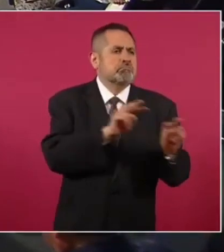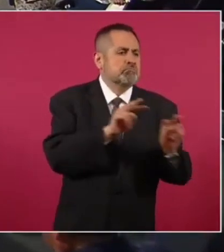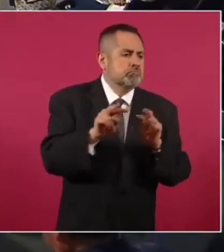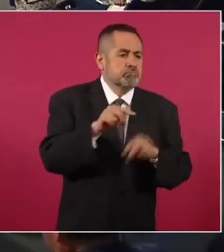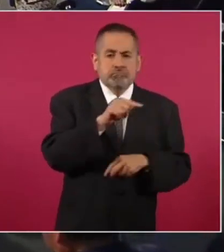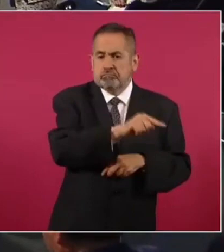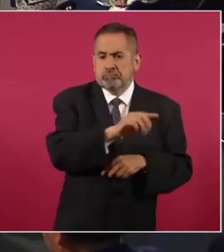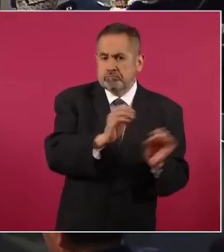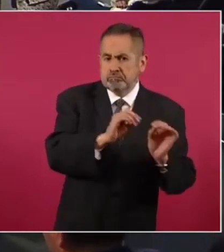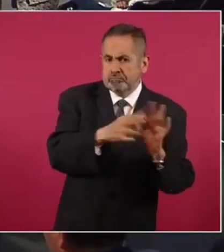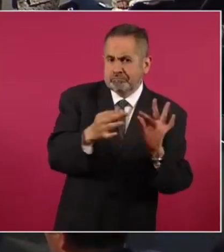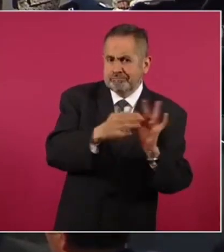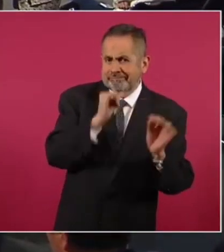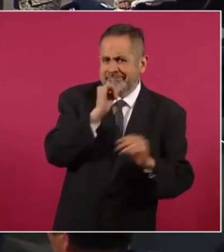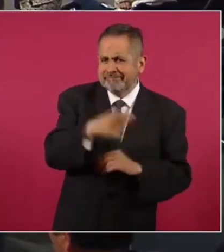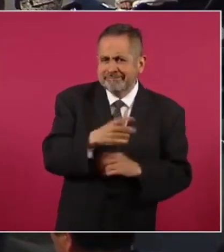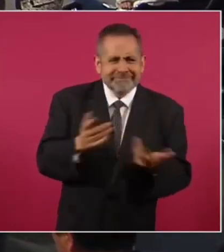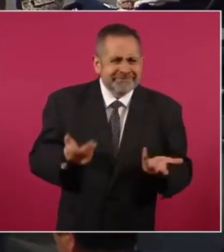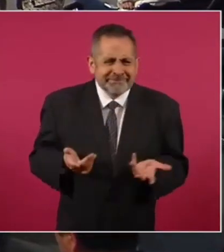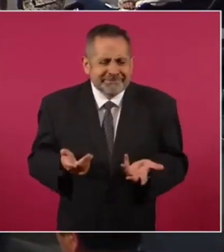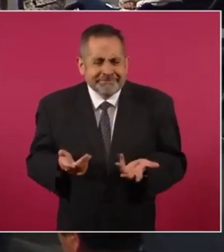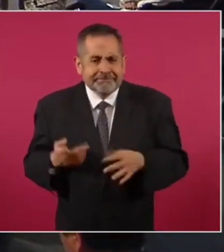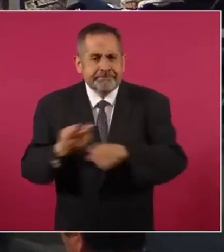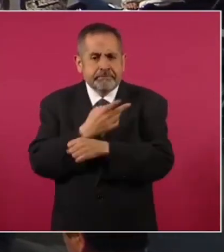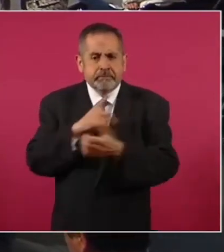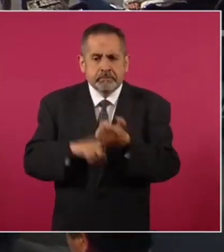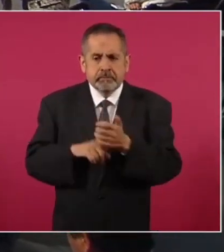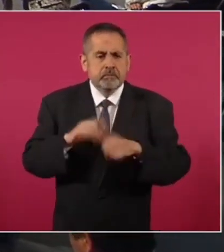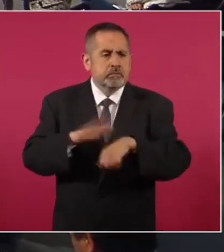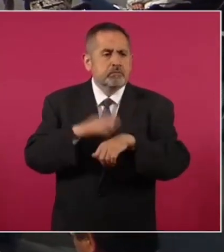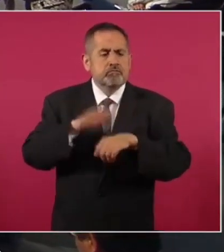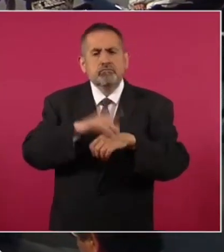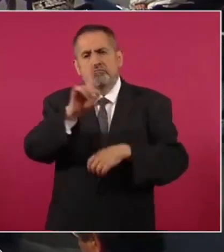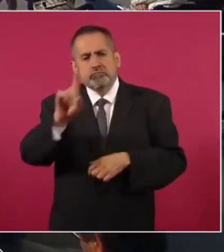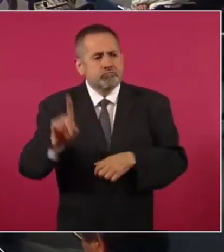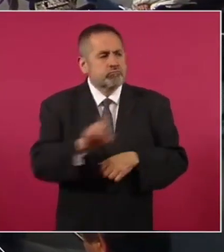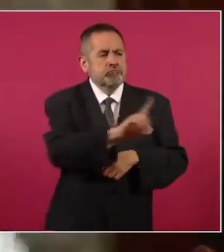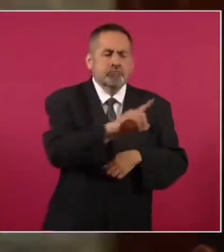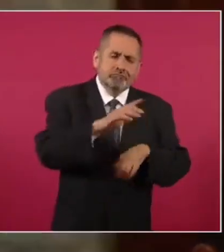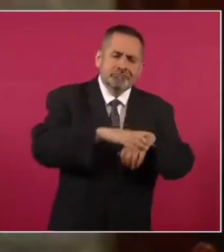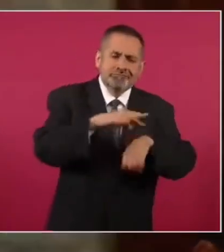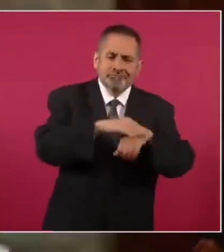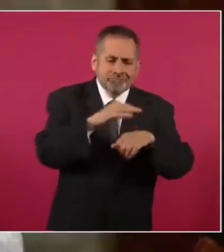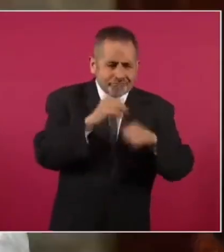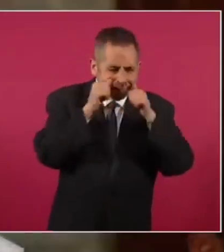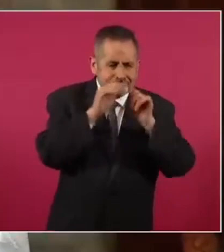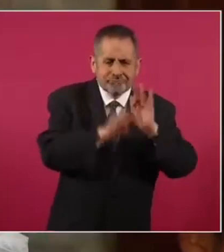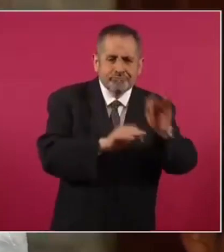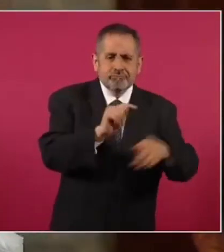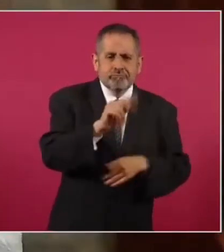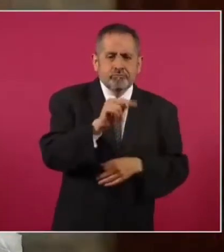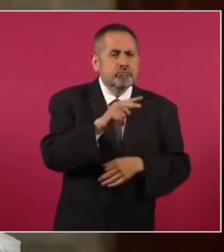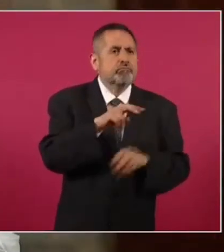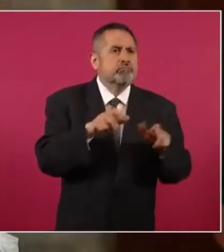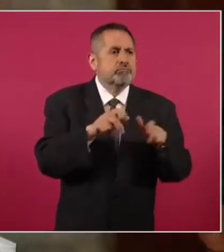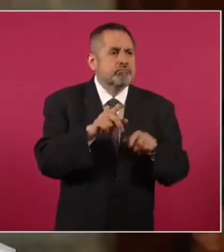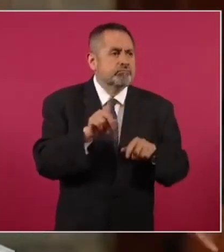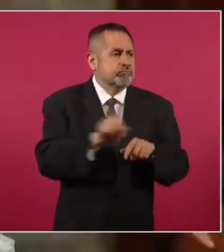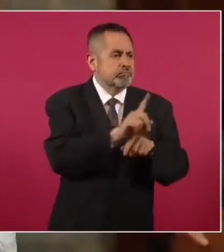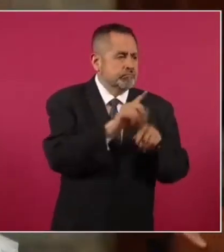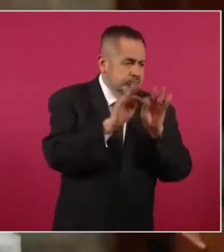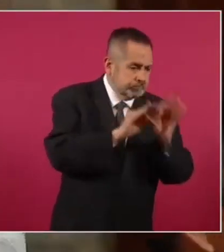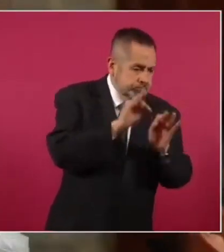explicación. Ellos tenían que resolver por qué lo habían llevado a la enfermería. Hasta que regresó a su celda en tratamientos